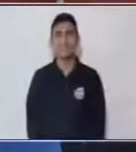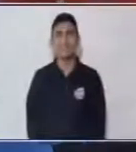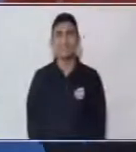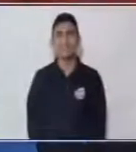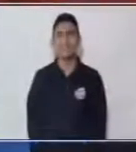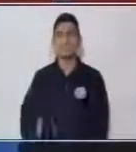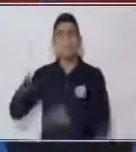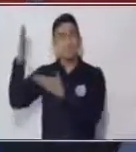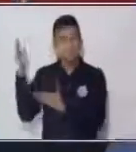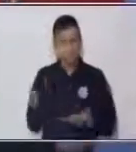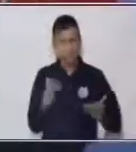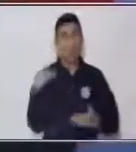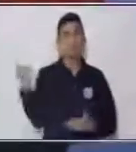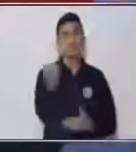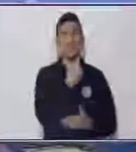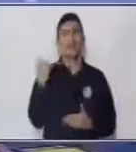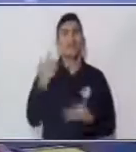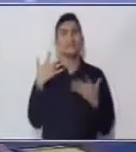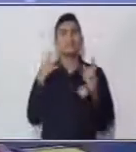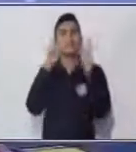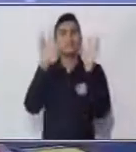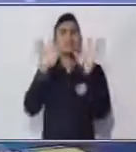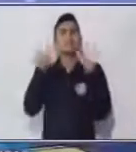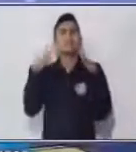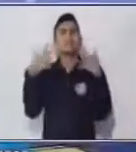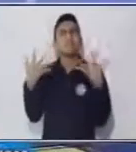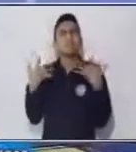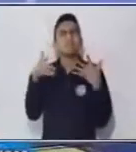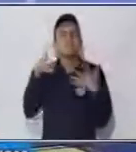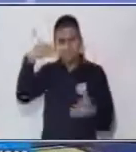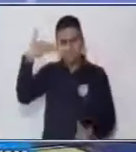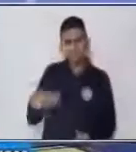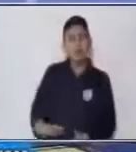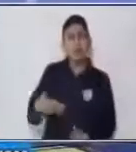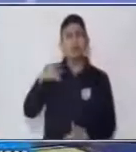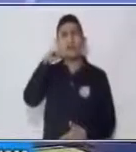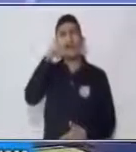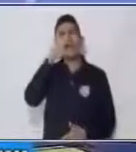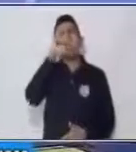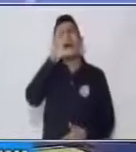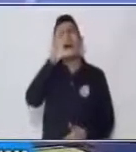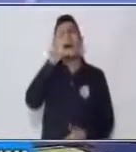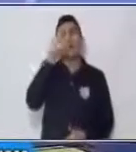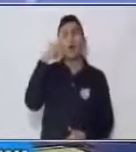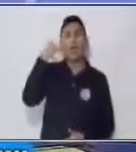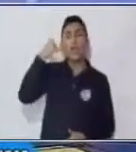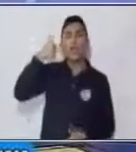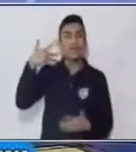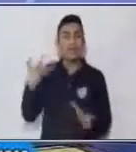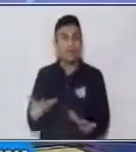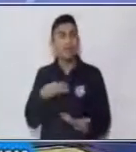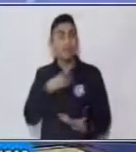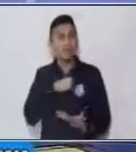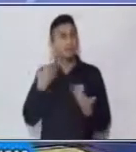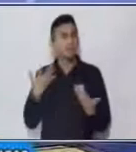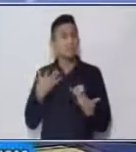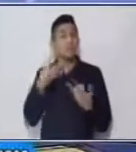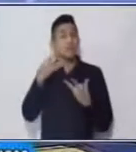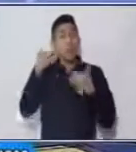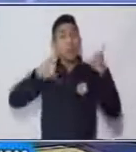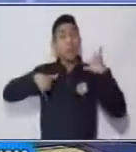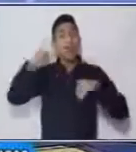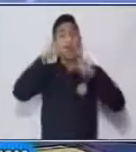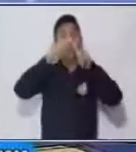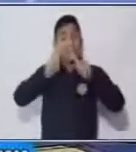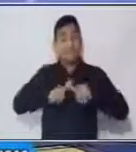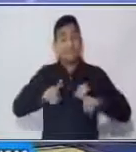Bienvenidos niñas y niñas a este espacio educativo. Soy Carolina Espósito y en esta oportunidad vamos a jugar y hacer